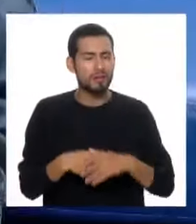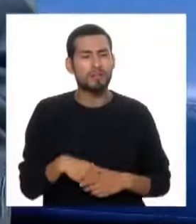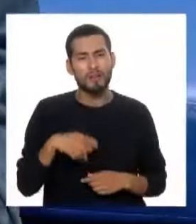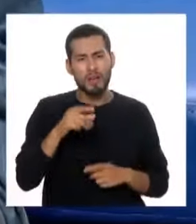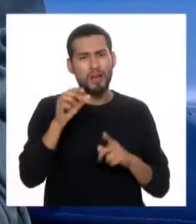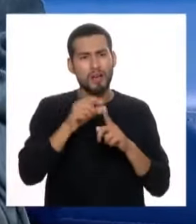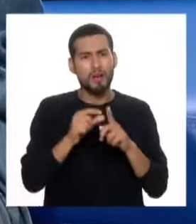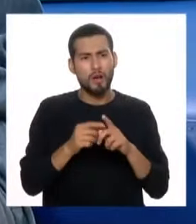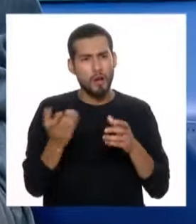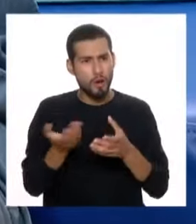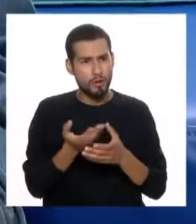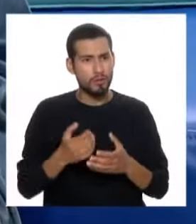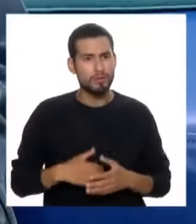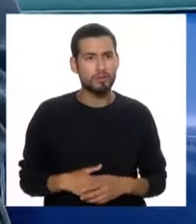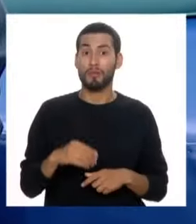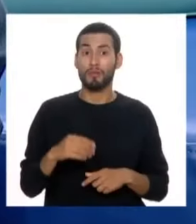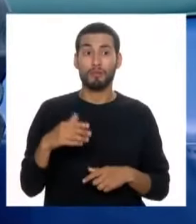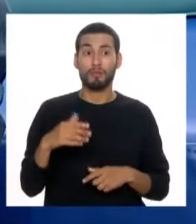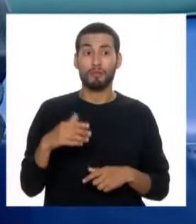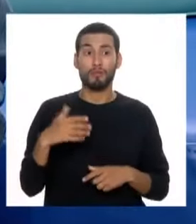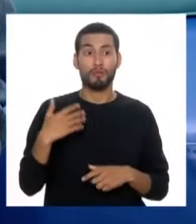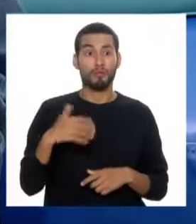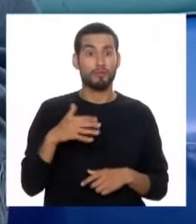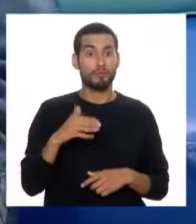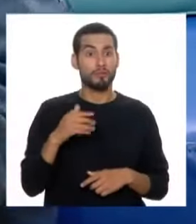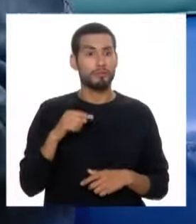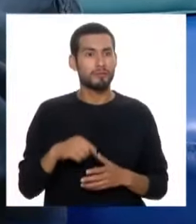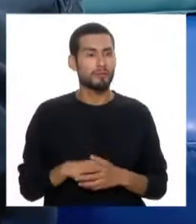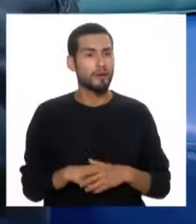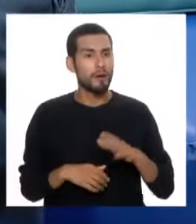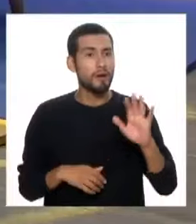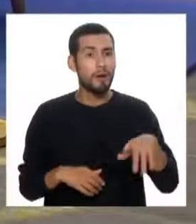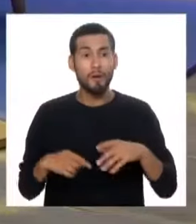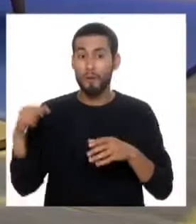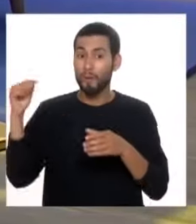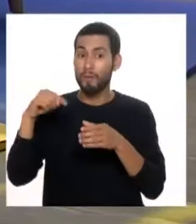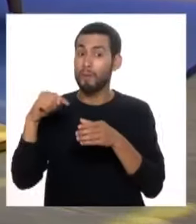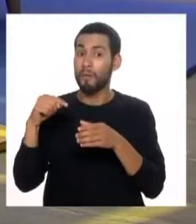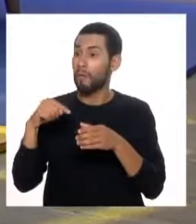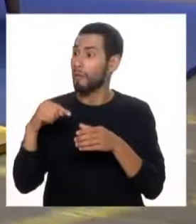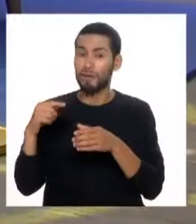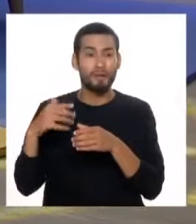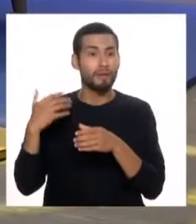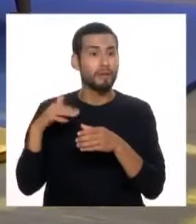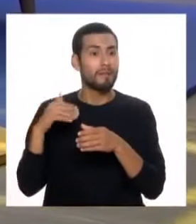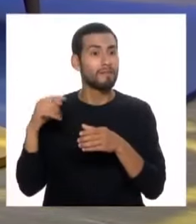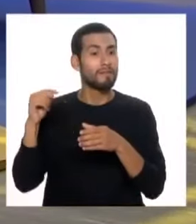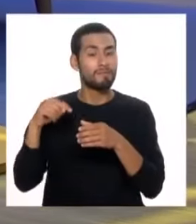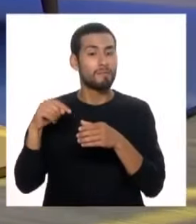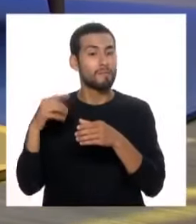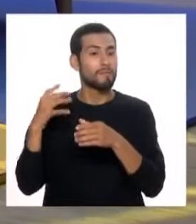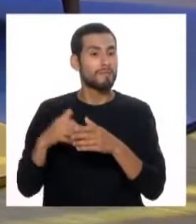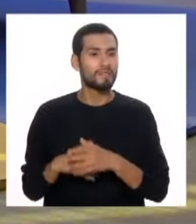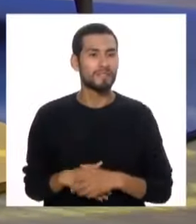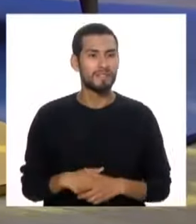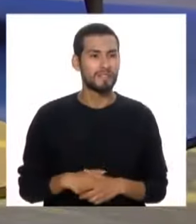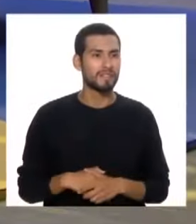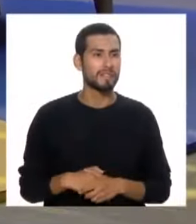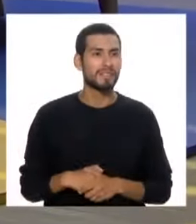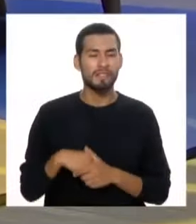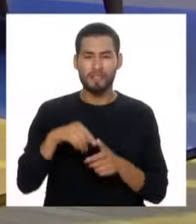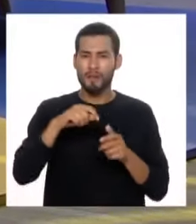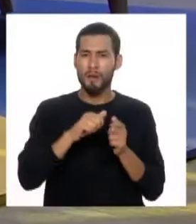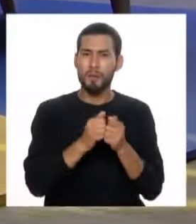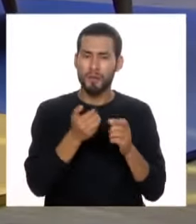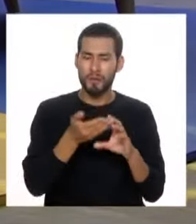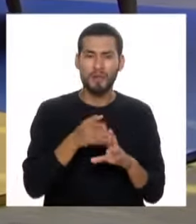frejol colado, mazamorra morada. Rampañote. El rampañote. El de coco, es espectacular. Y el rampañote. Con